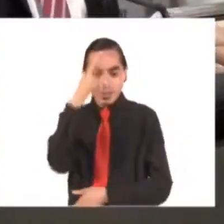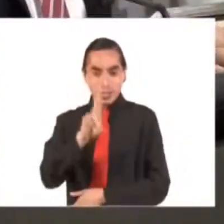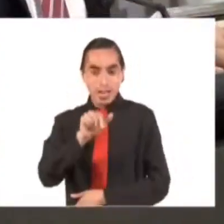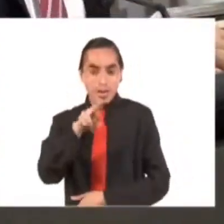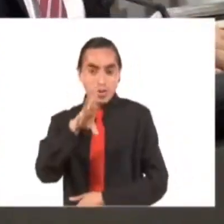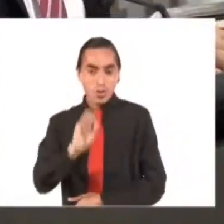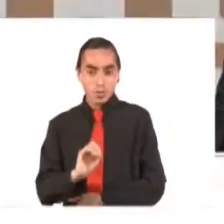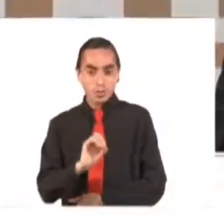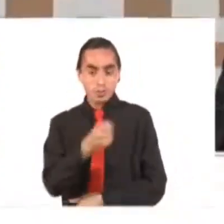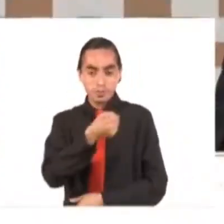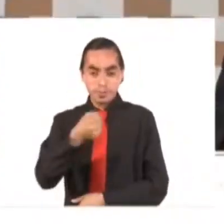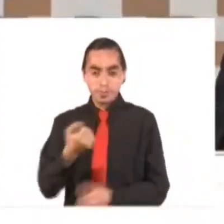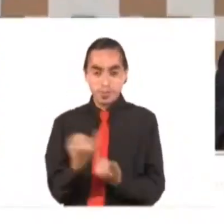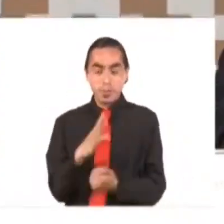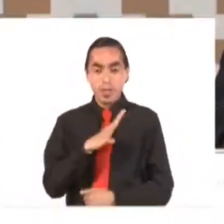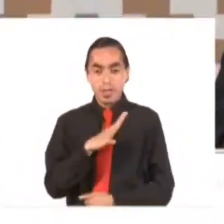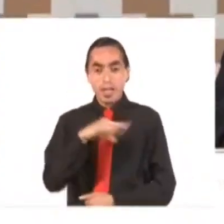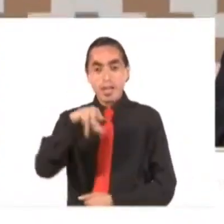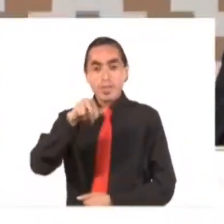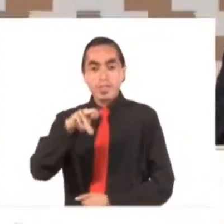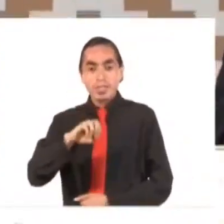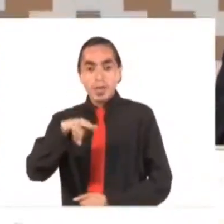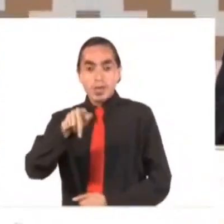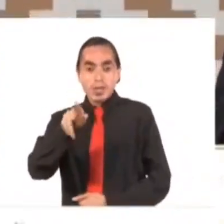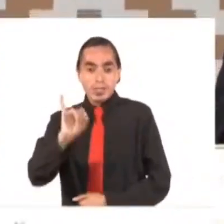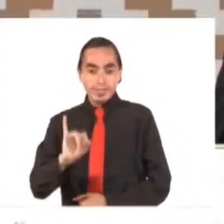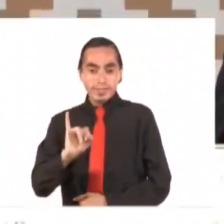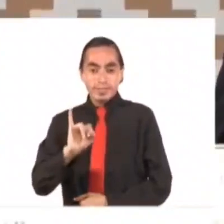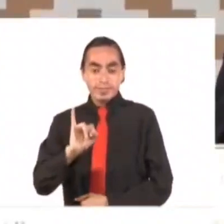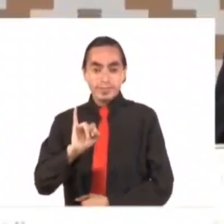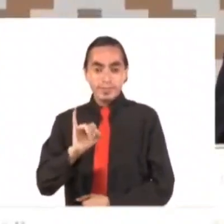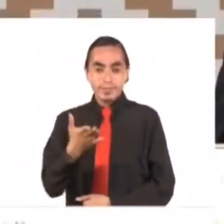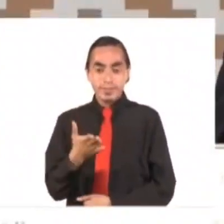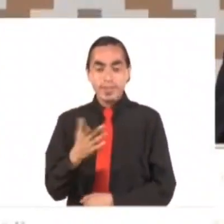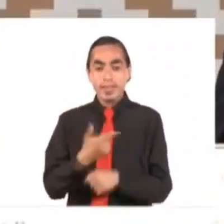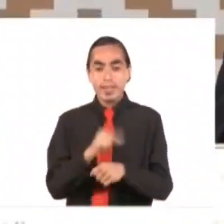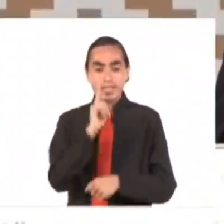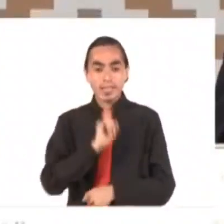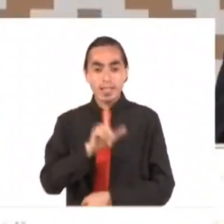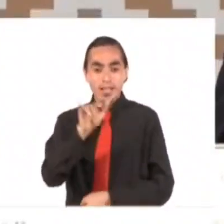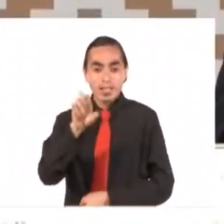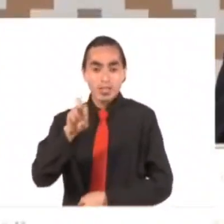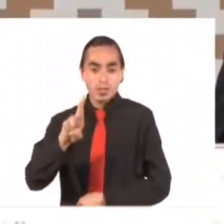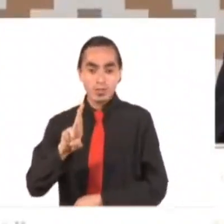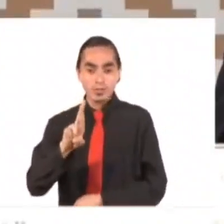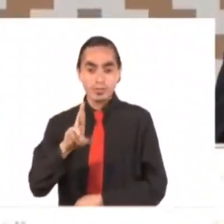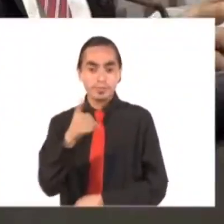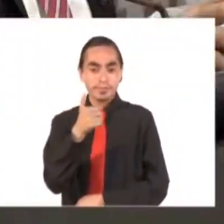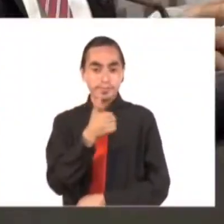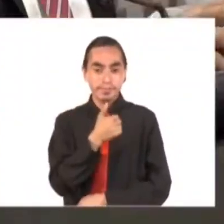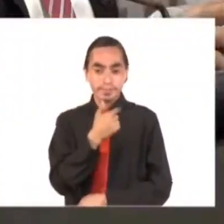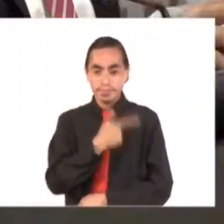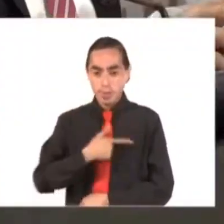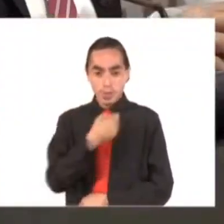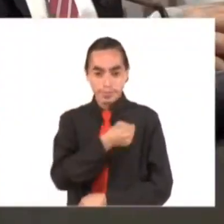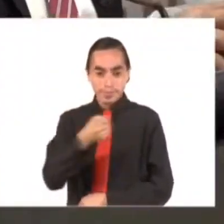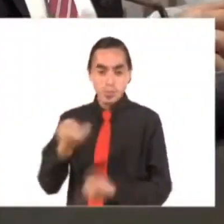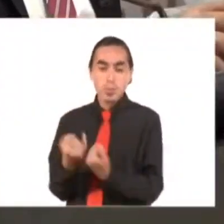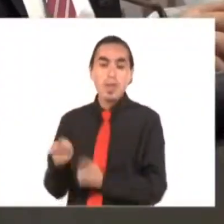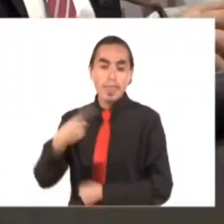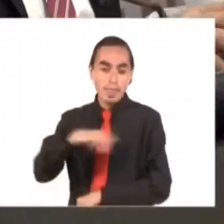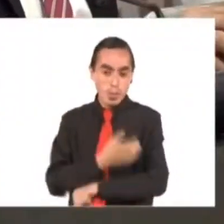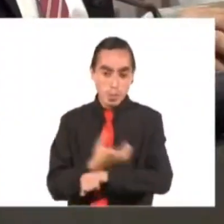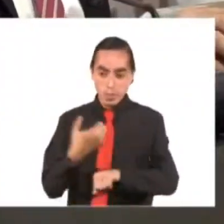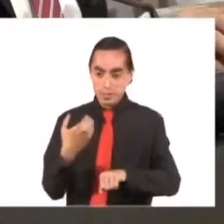Sandoval, al maestro Martí Batres Guadarrama y a la licenciada Leonor Gómez Otegui, así como a mis compañeros de